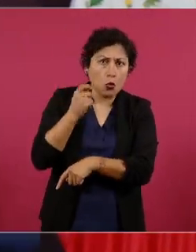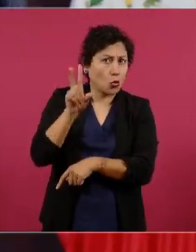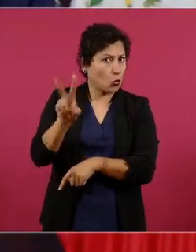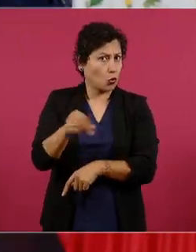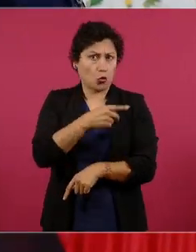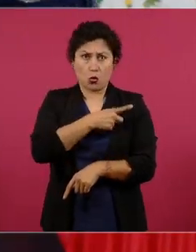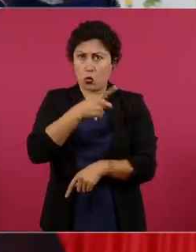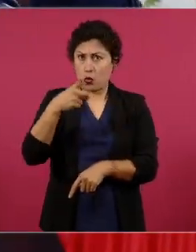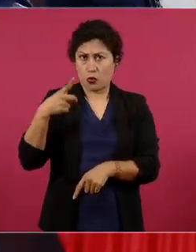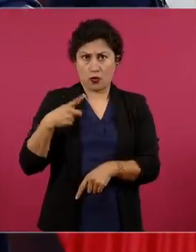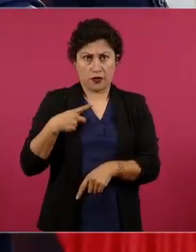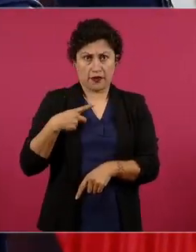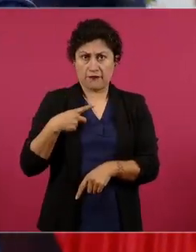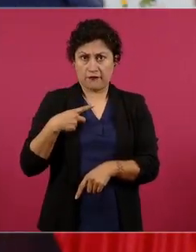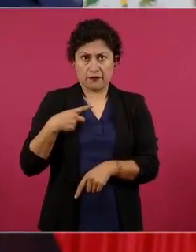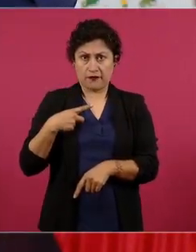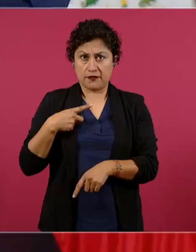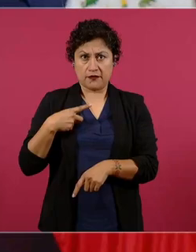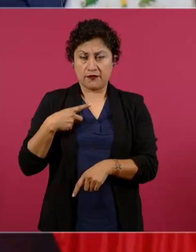A mí me consta porque